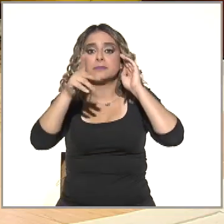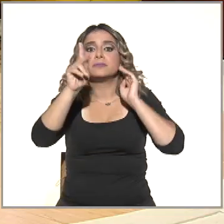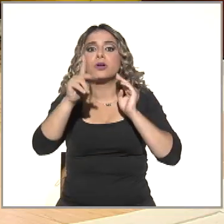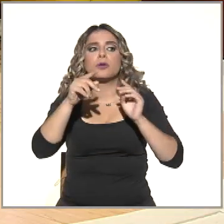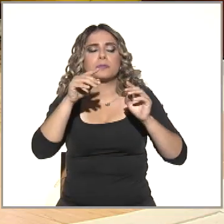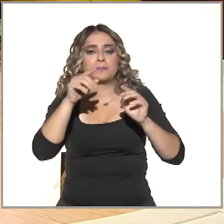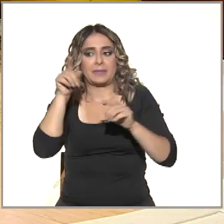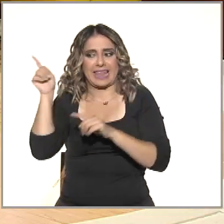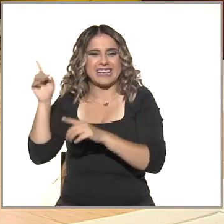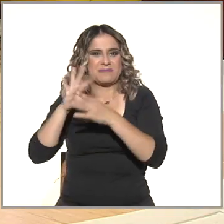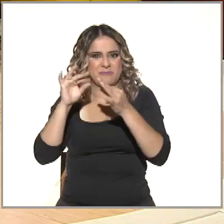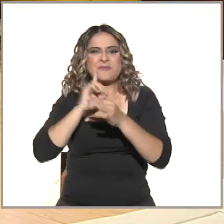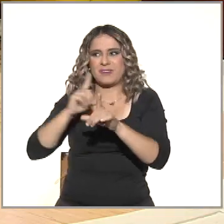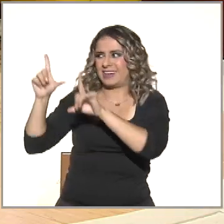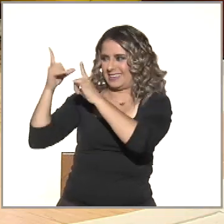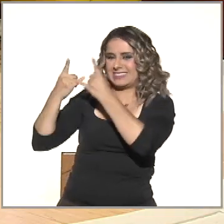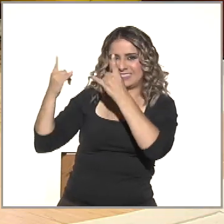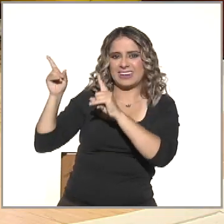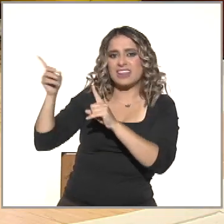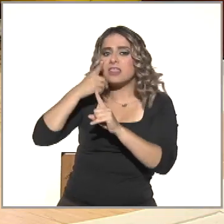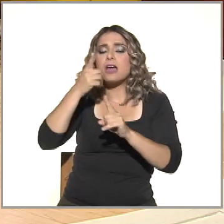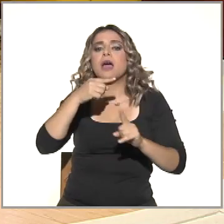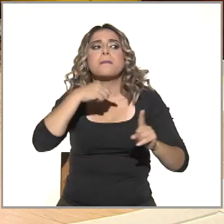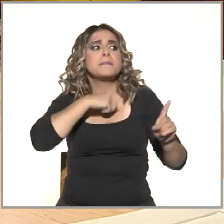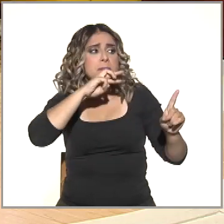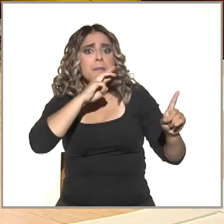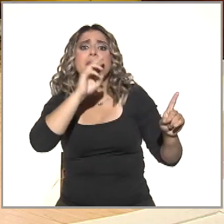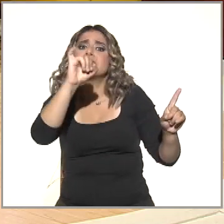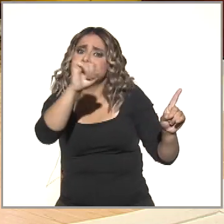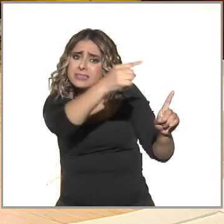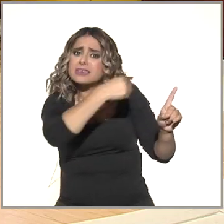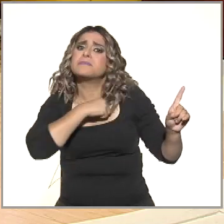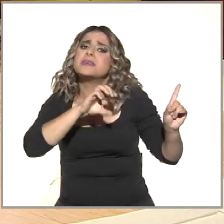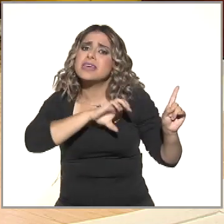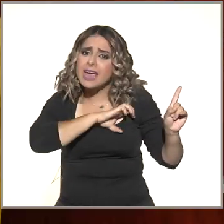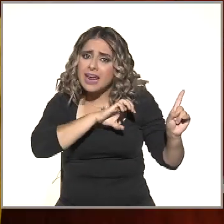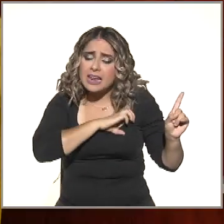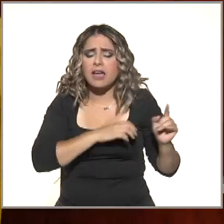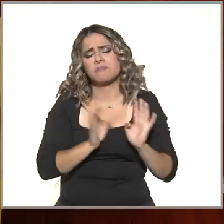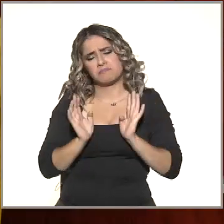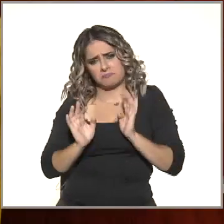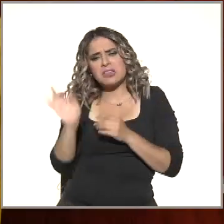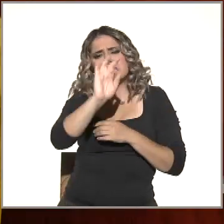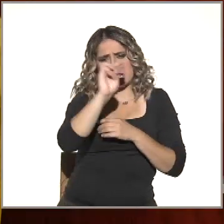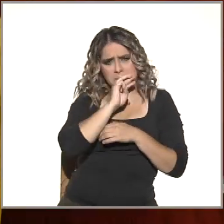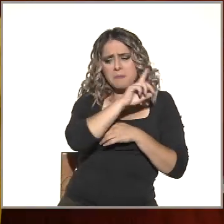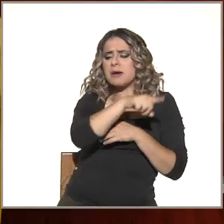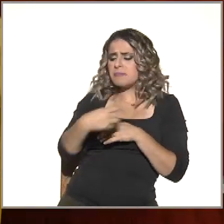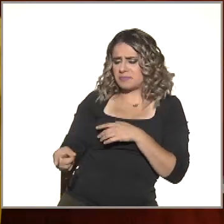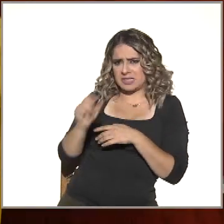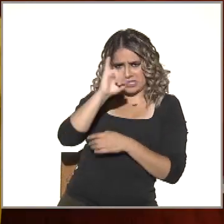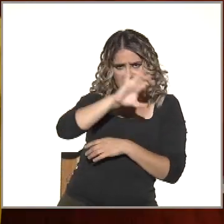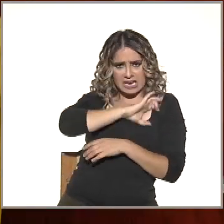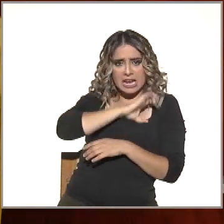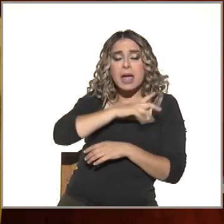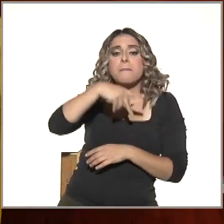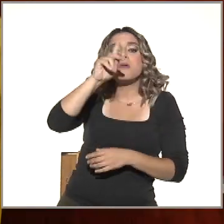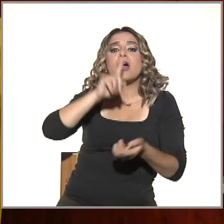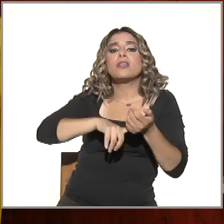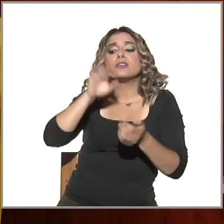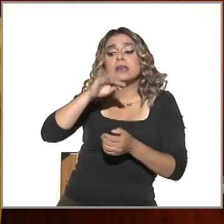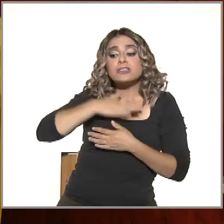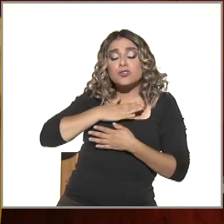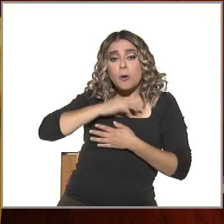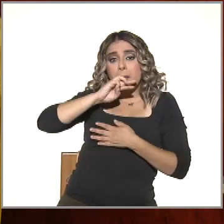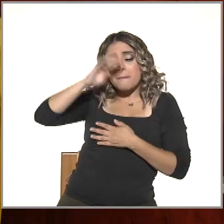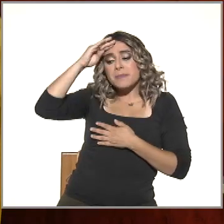me quería. O sea, ella necesita rescatar y probablemente su mamá sí la quería y pensaba que la estaba educando. Sí,